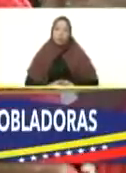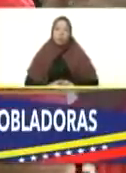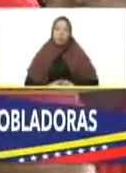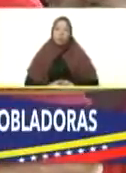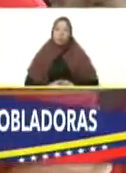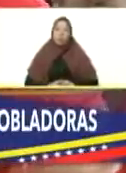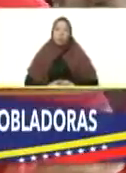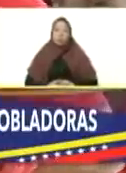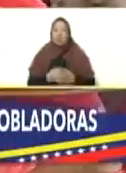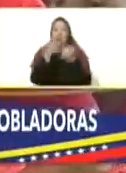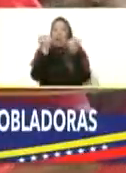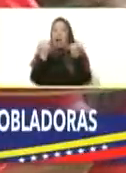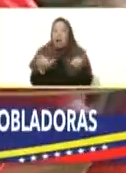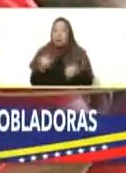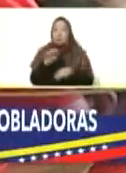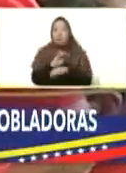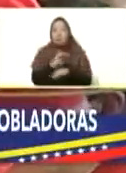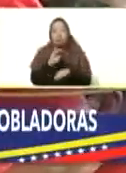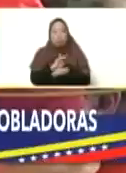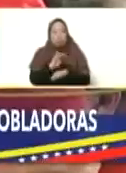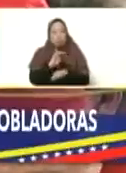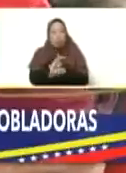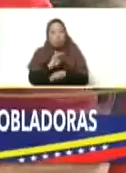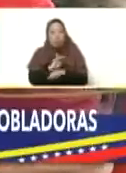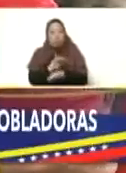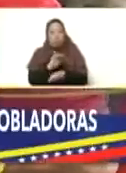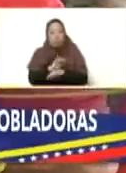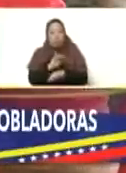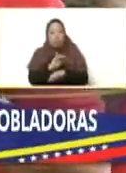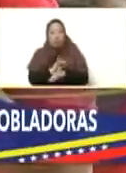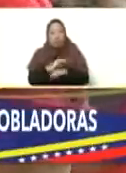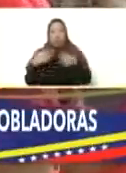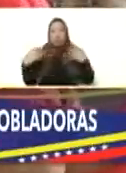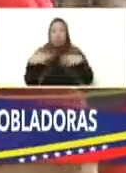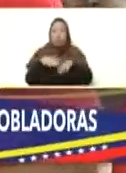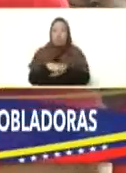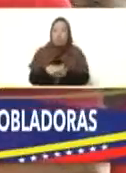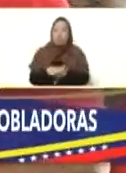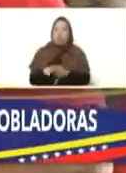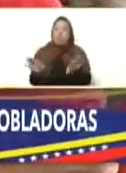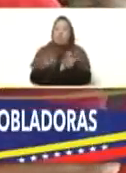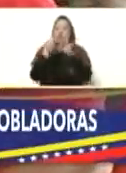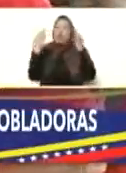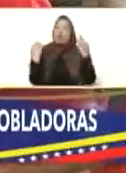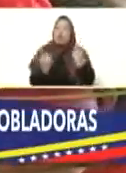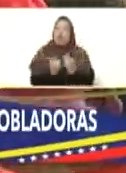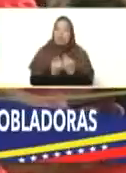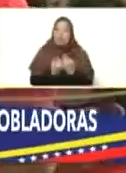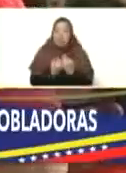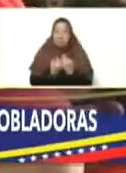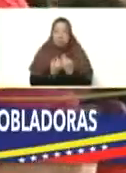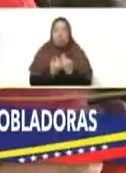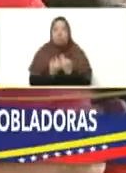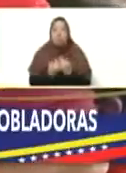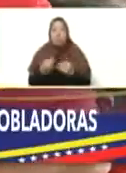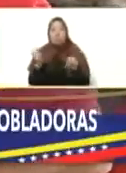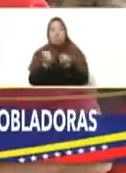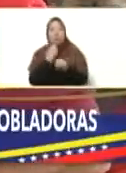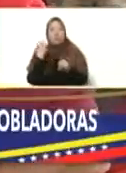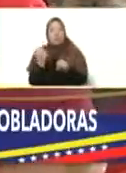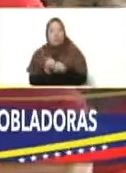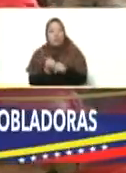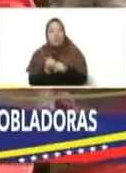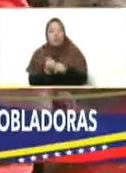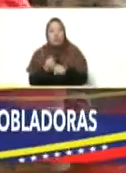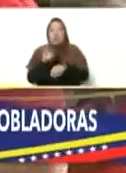tiene que ser preservada la integridad de esa familia tiene que ser preservada su trabajo tiene que ser